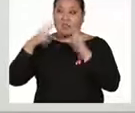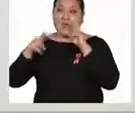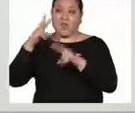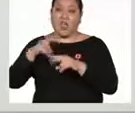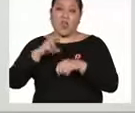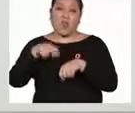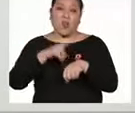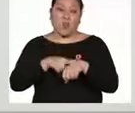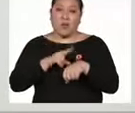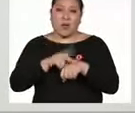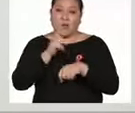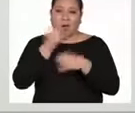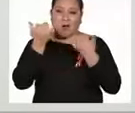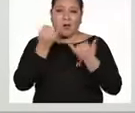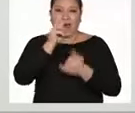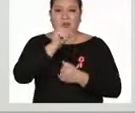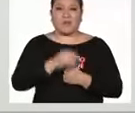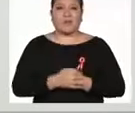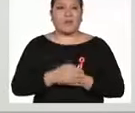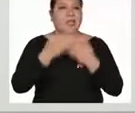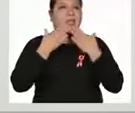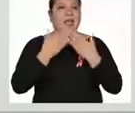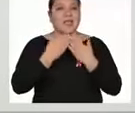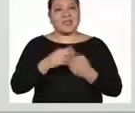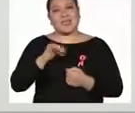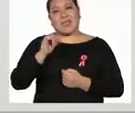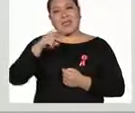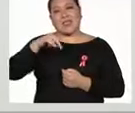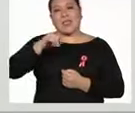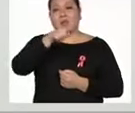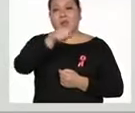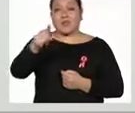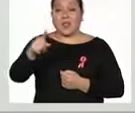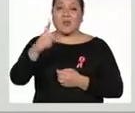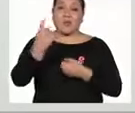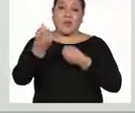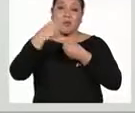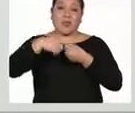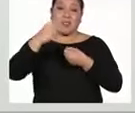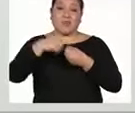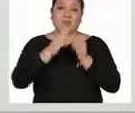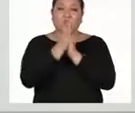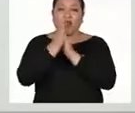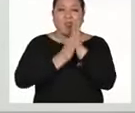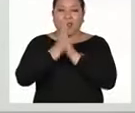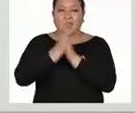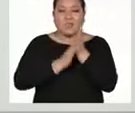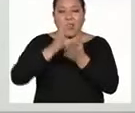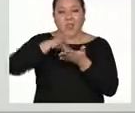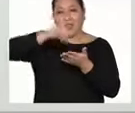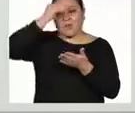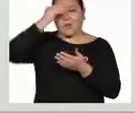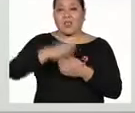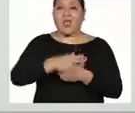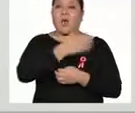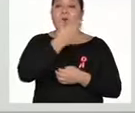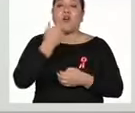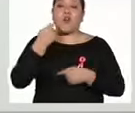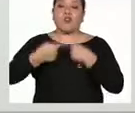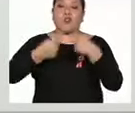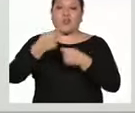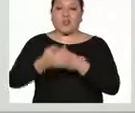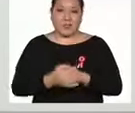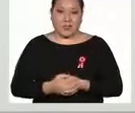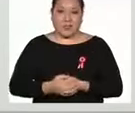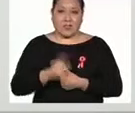colonia. Muchas gracias, Yanira, y a ustedes en casa por participar y sus ganas de aprender y ser mejores cada